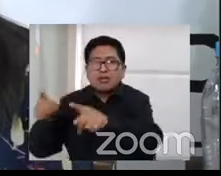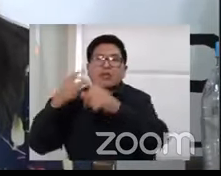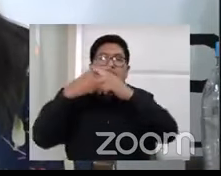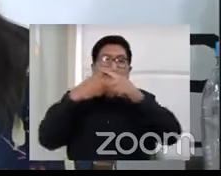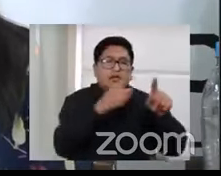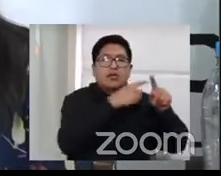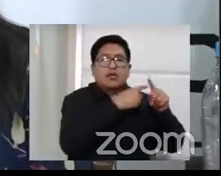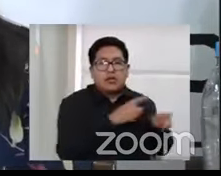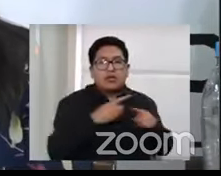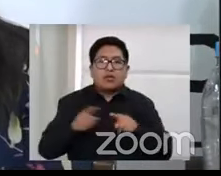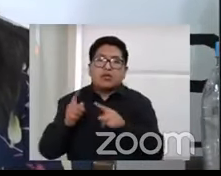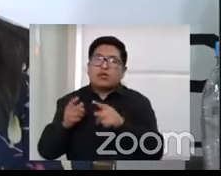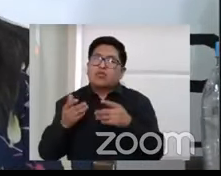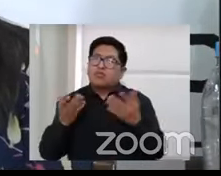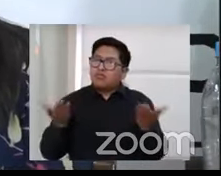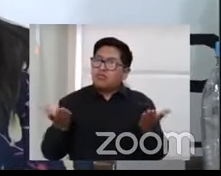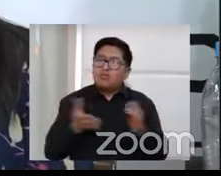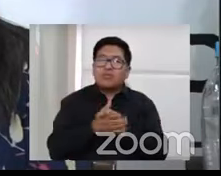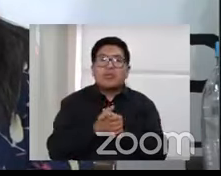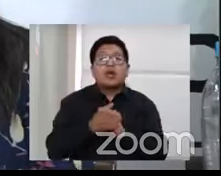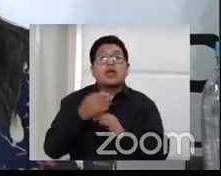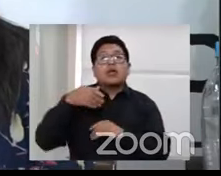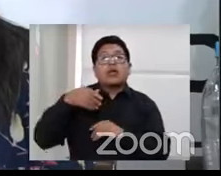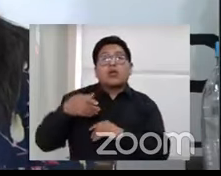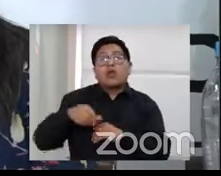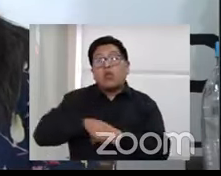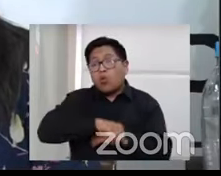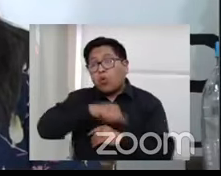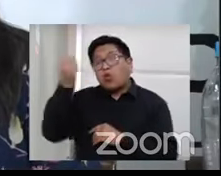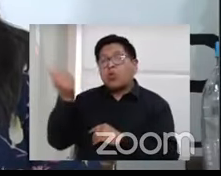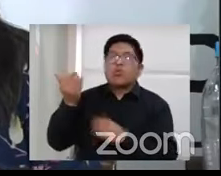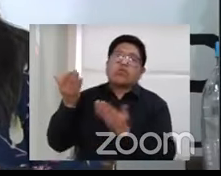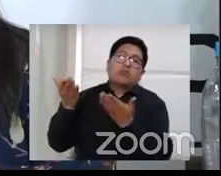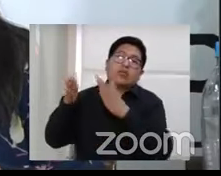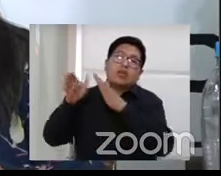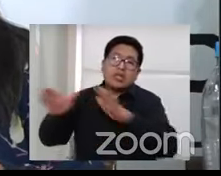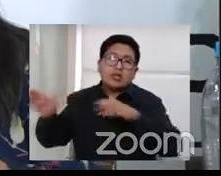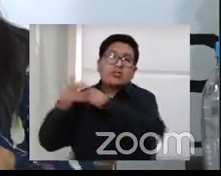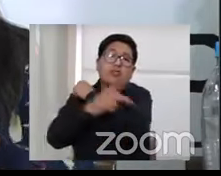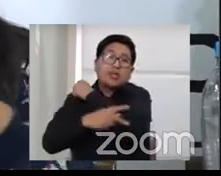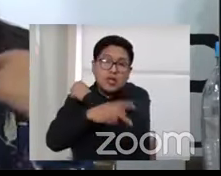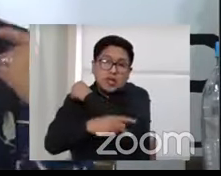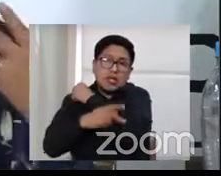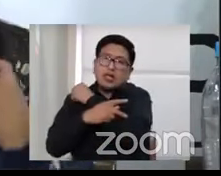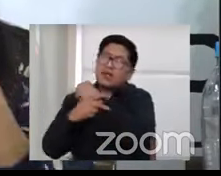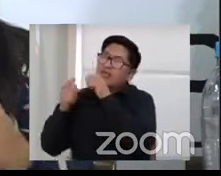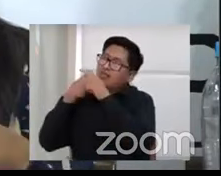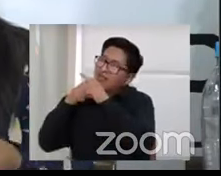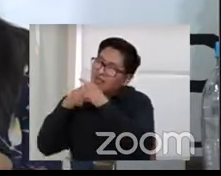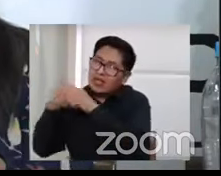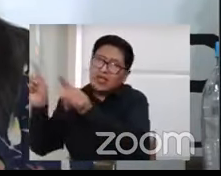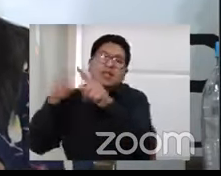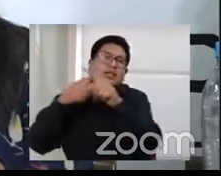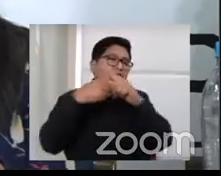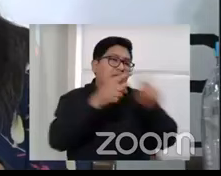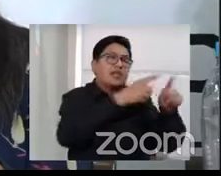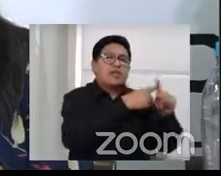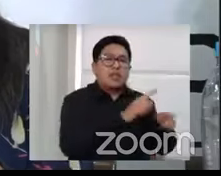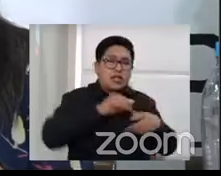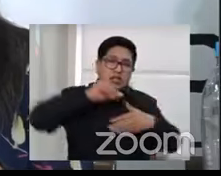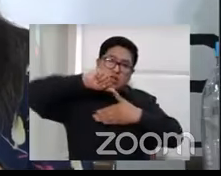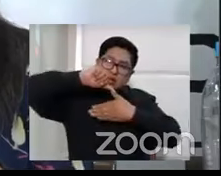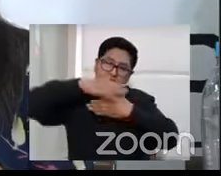seguridad son muy diferentes a las infancias que tienen otros países en la misma región o que